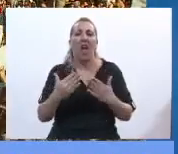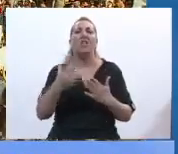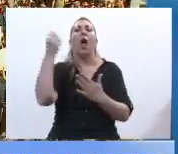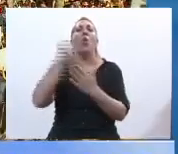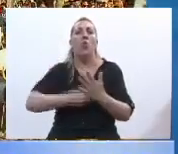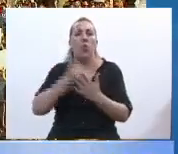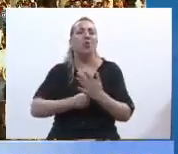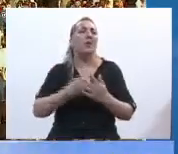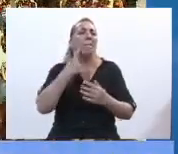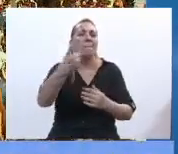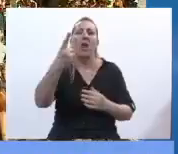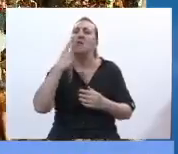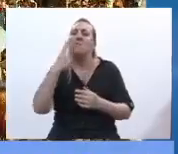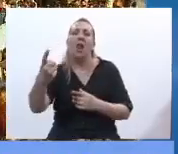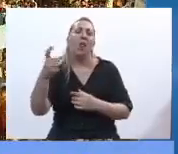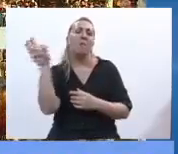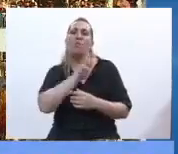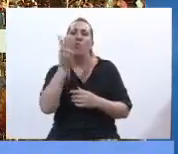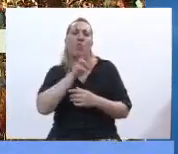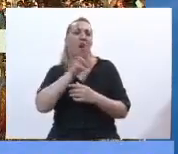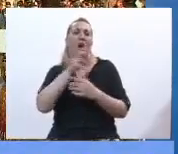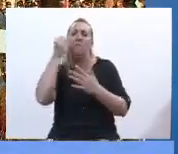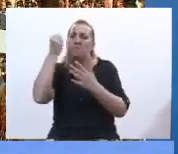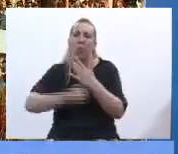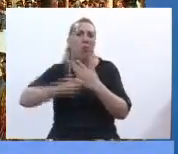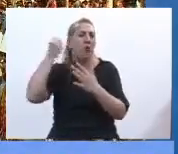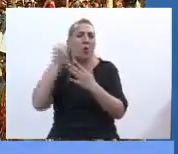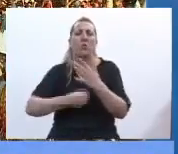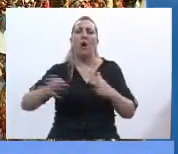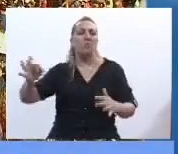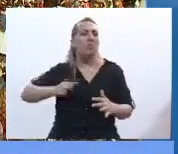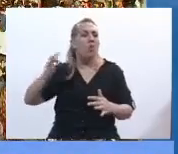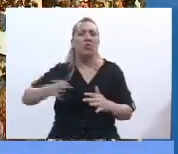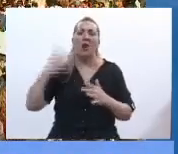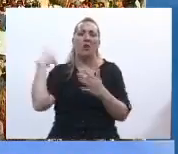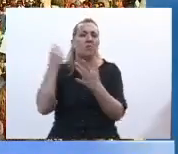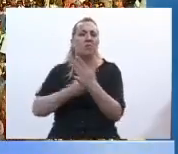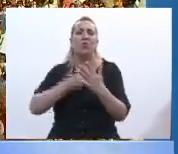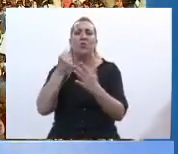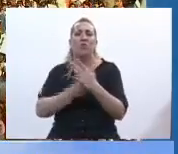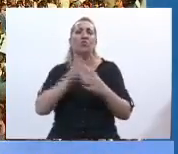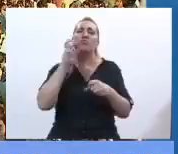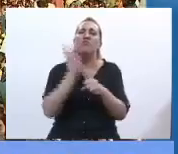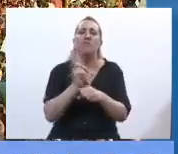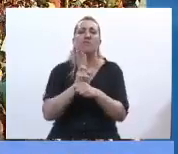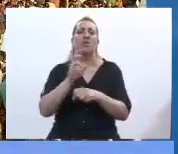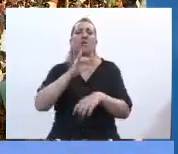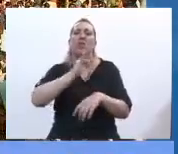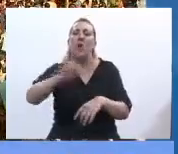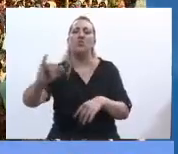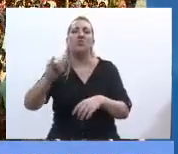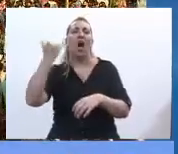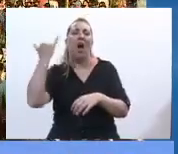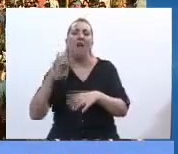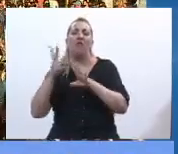de mujeres que en los últimos años, décadas, vinieron bregando y denunciando los atropellos